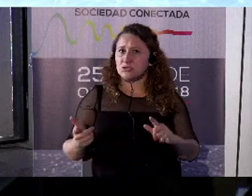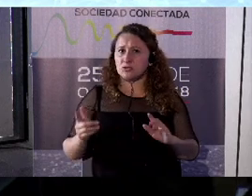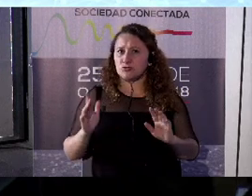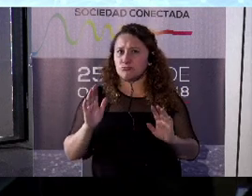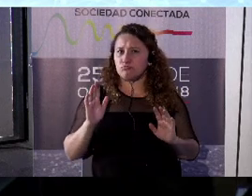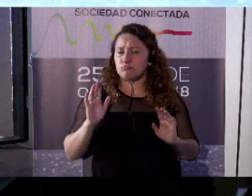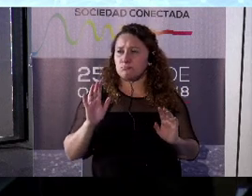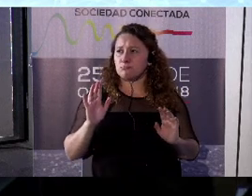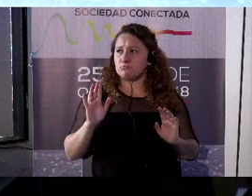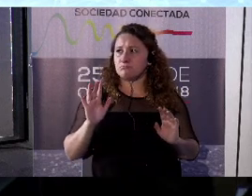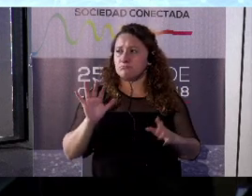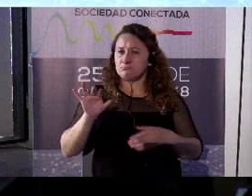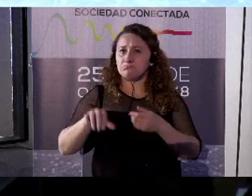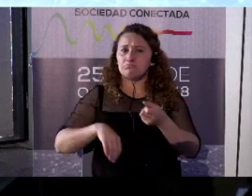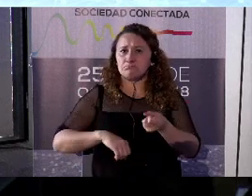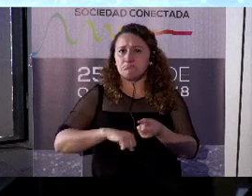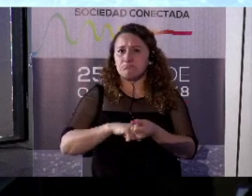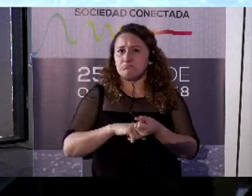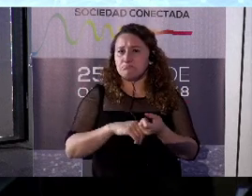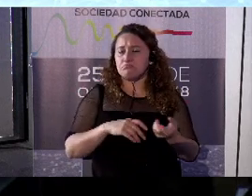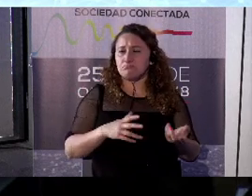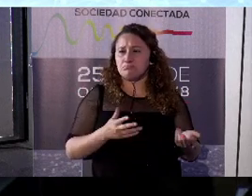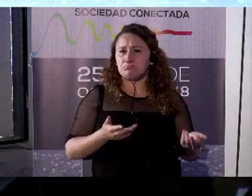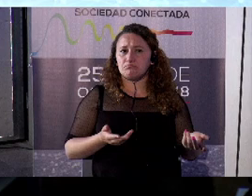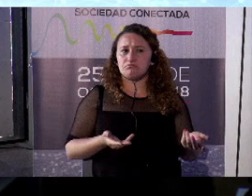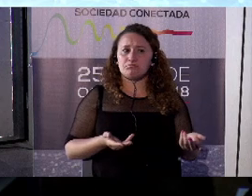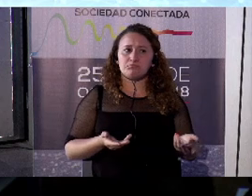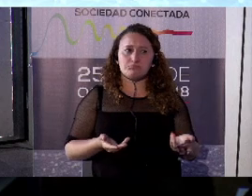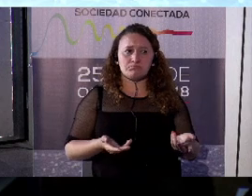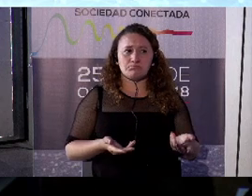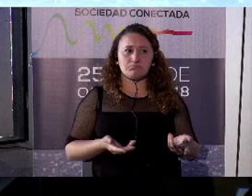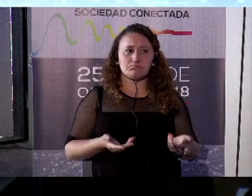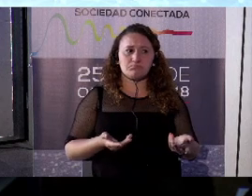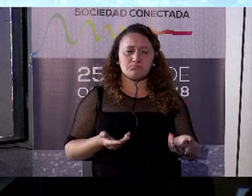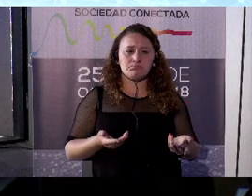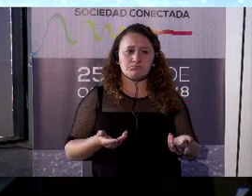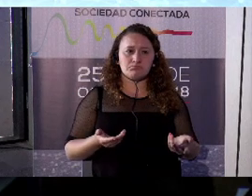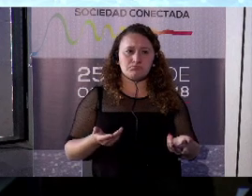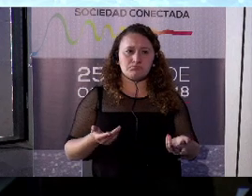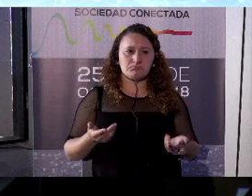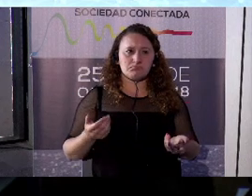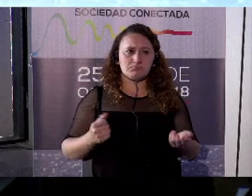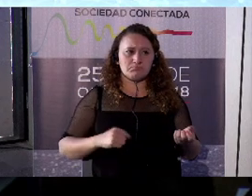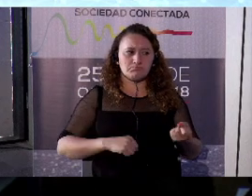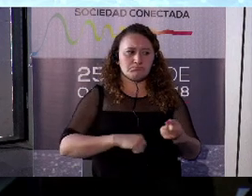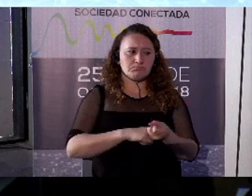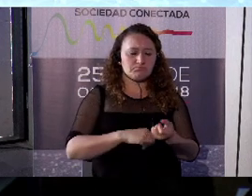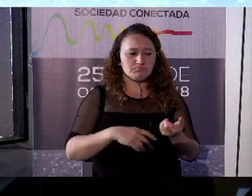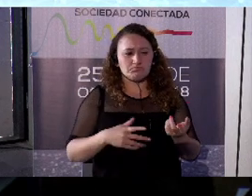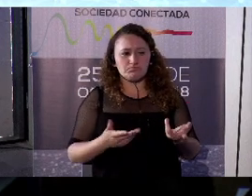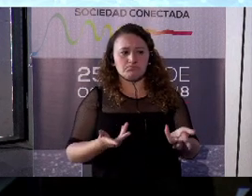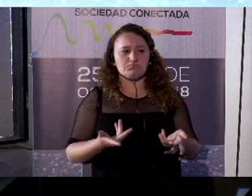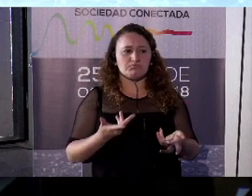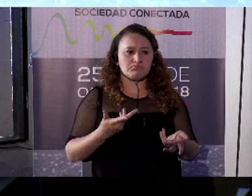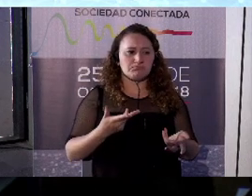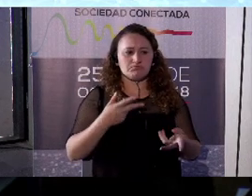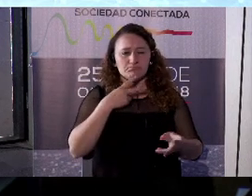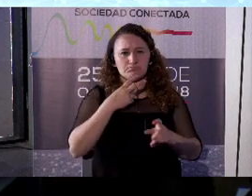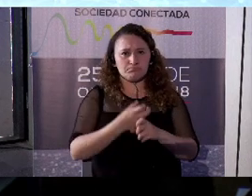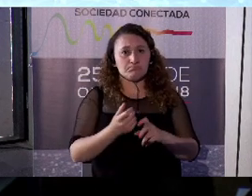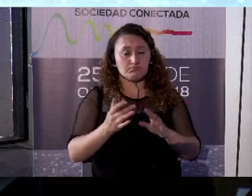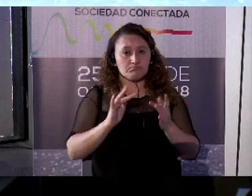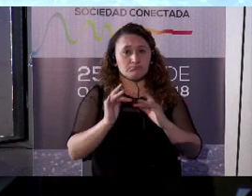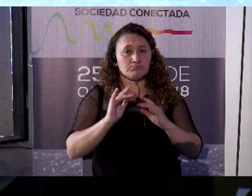eh apoyar eh Y poder digamos liberar los cuelos de botella que existen para las redes